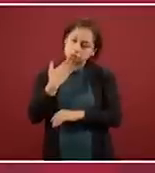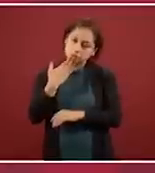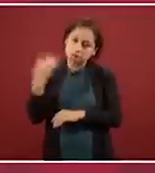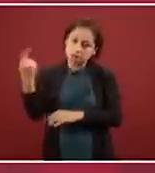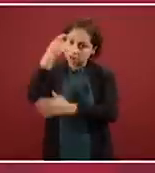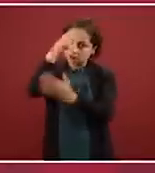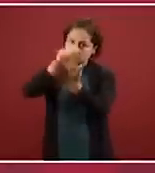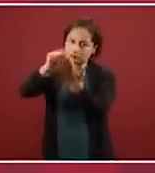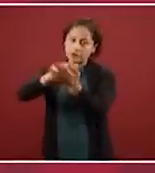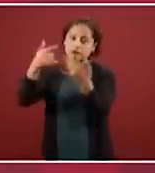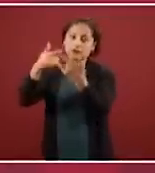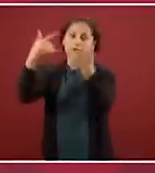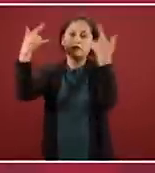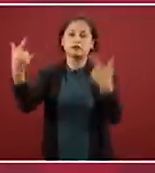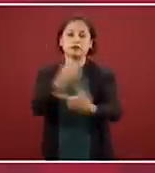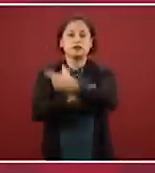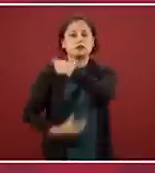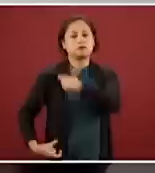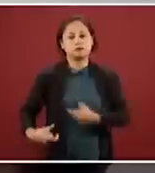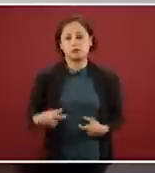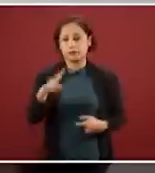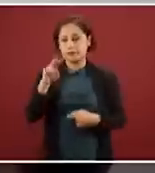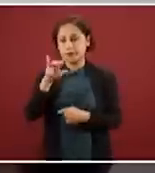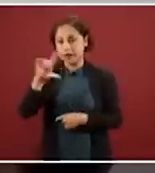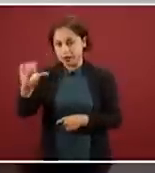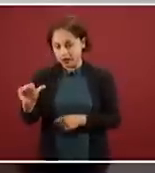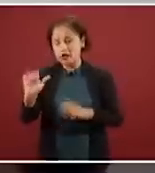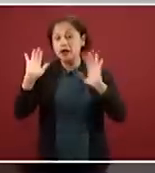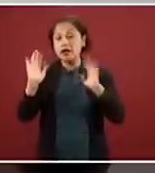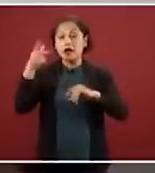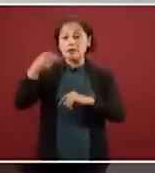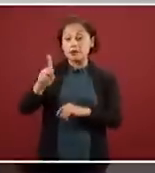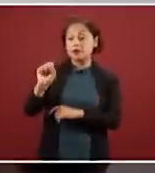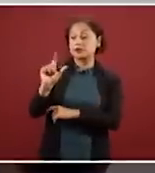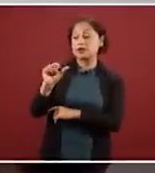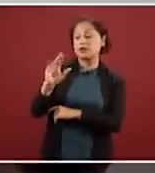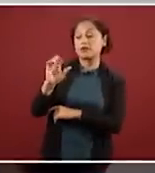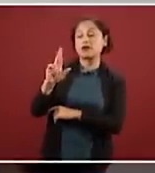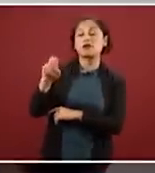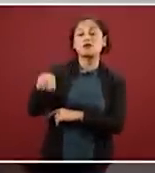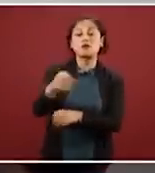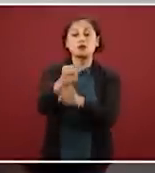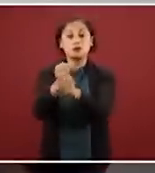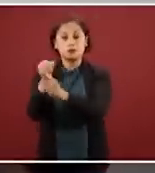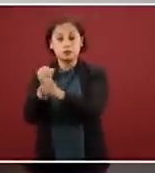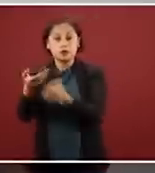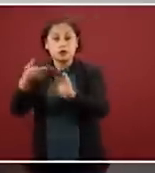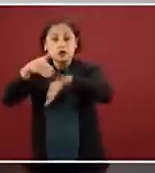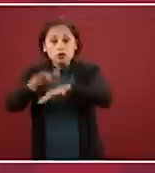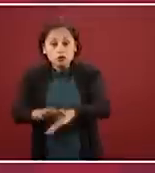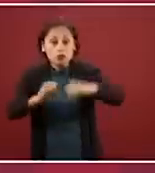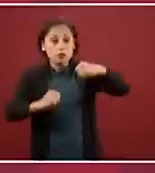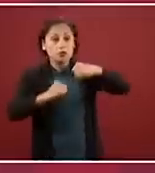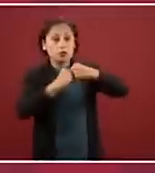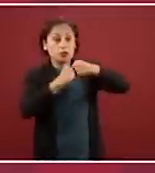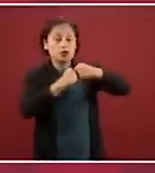Francisco Villa, pero la investigación de Pedro Salmerón sobre la División del Norte, que fue su